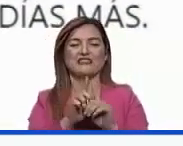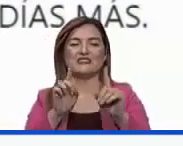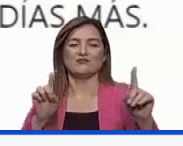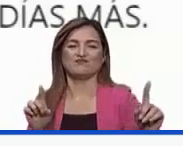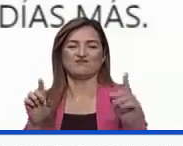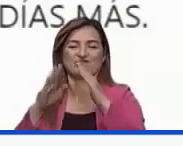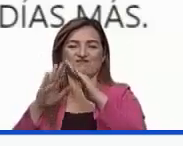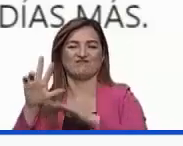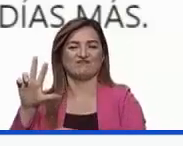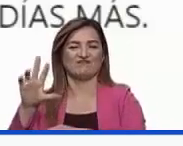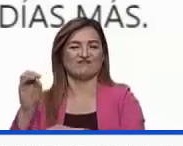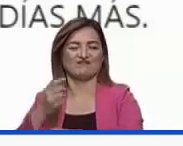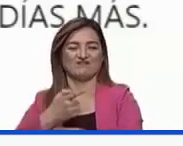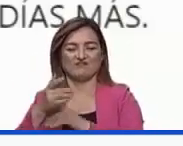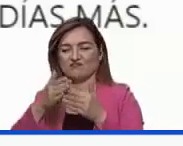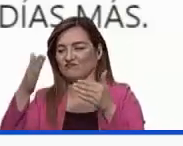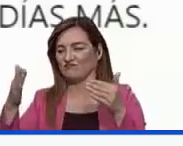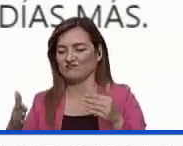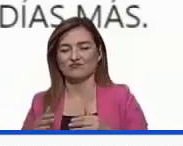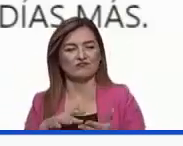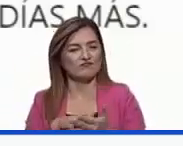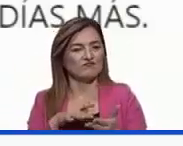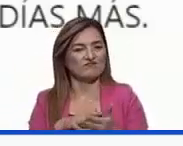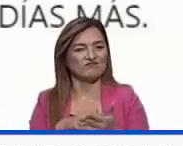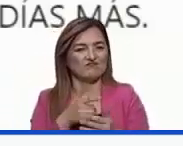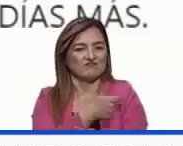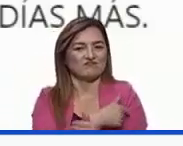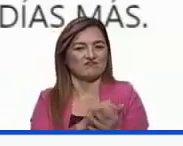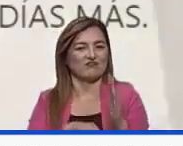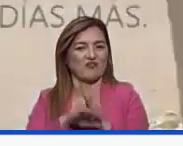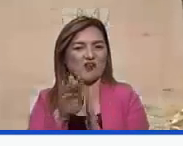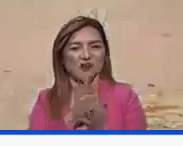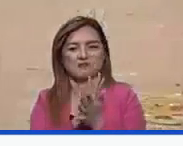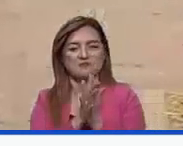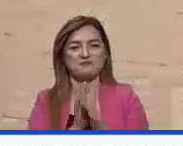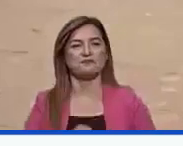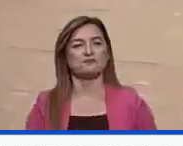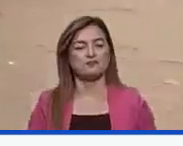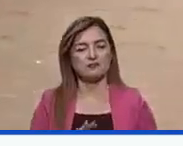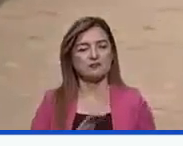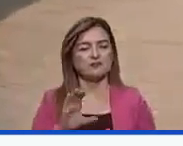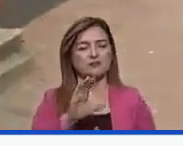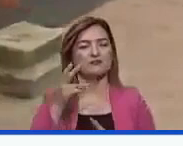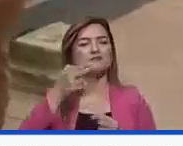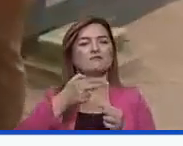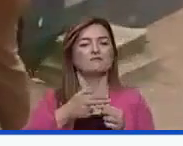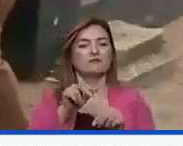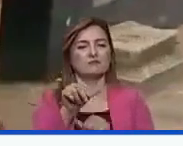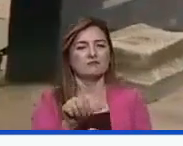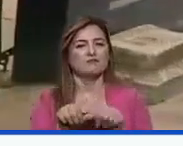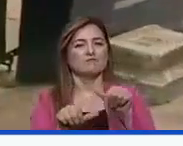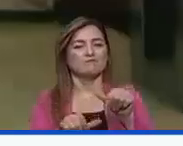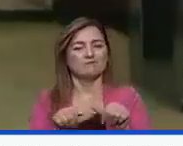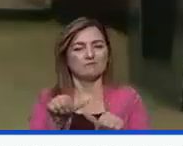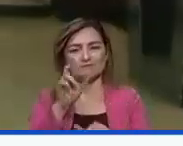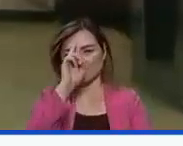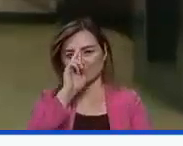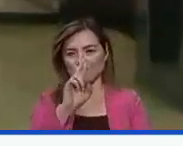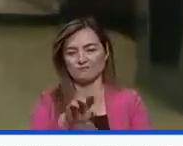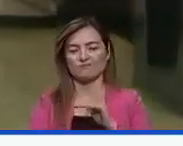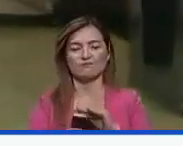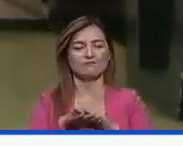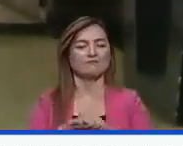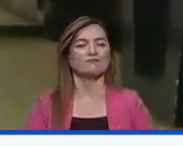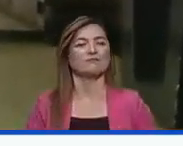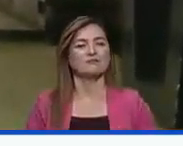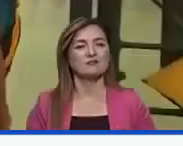más en Guayaquil, pues los estudiantes en su mayoría no están vacunados. A los colegios solo asistirá personal administrativo, respetando el aforo